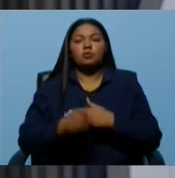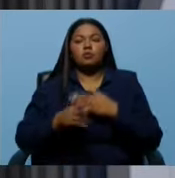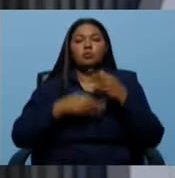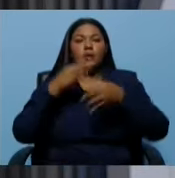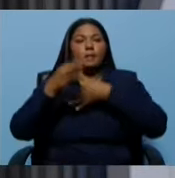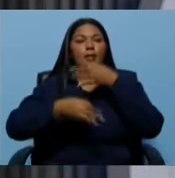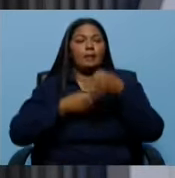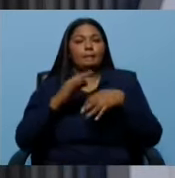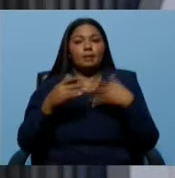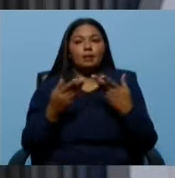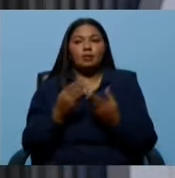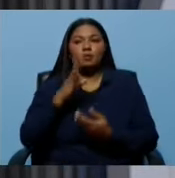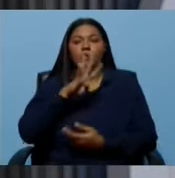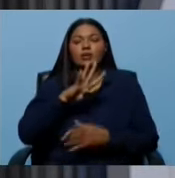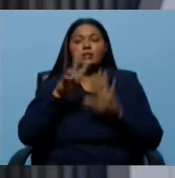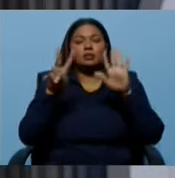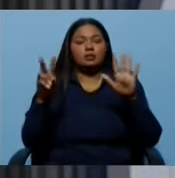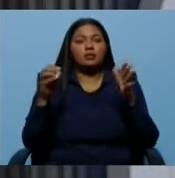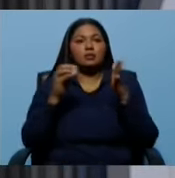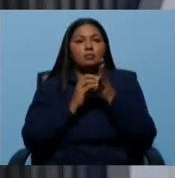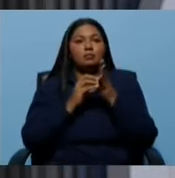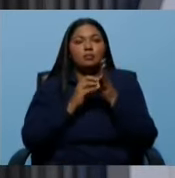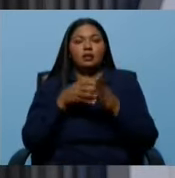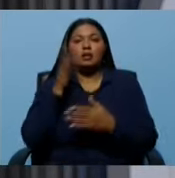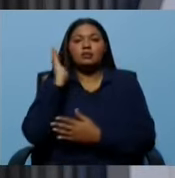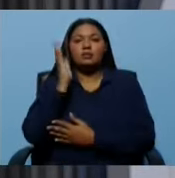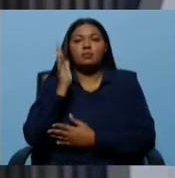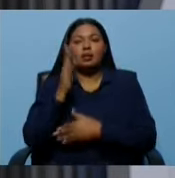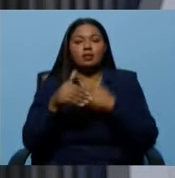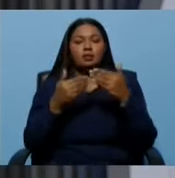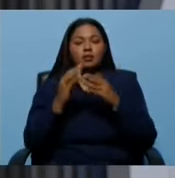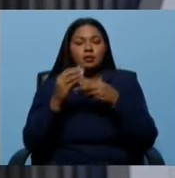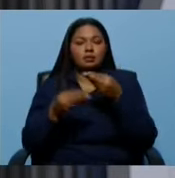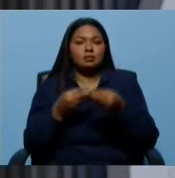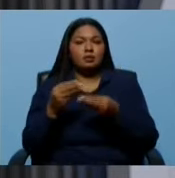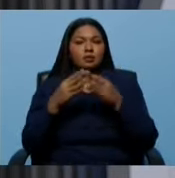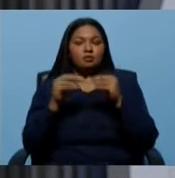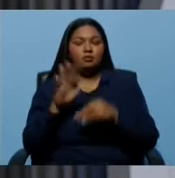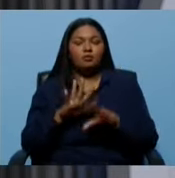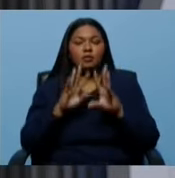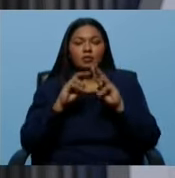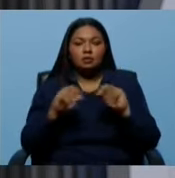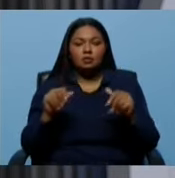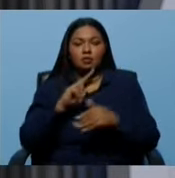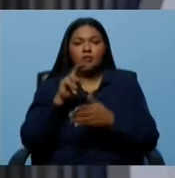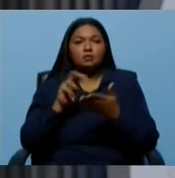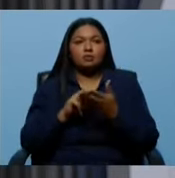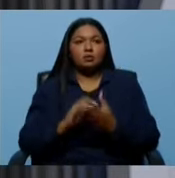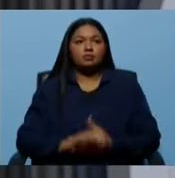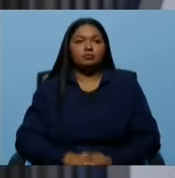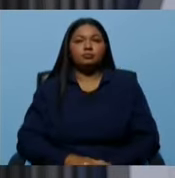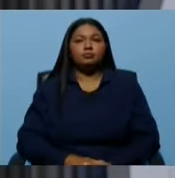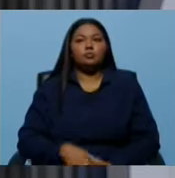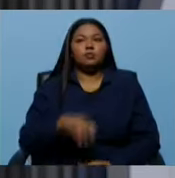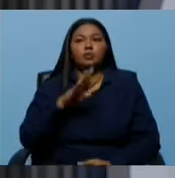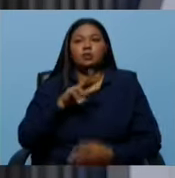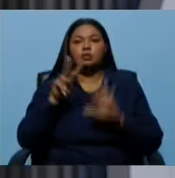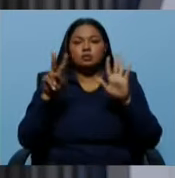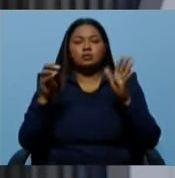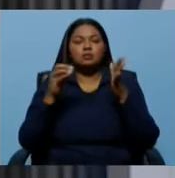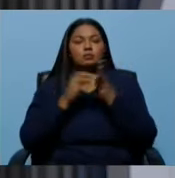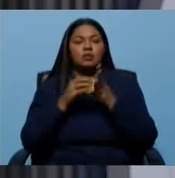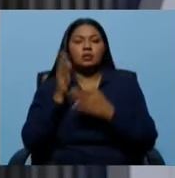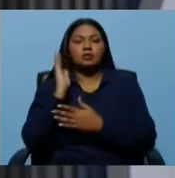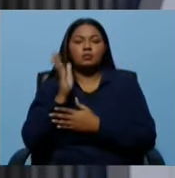óigase bien, 47.000 asambleas que se han efectuado en todo el territorio nacional. 47.000 asambleas. Eso